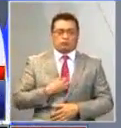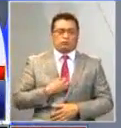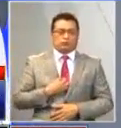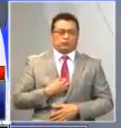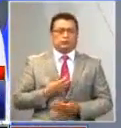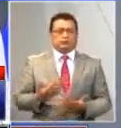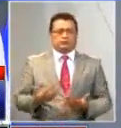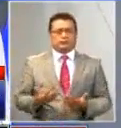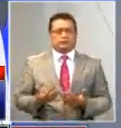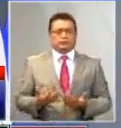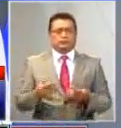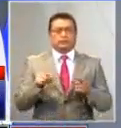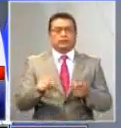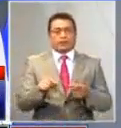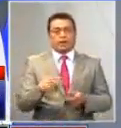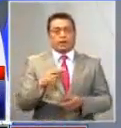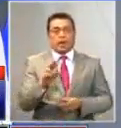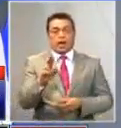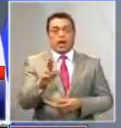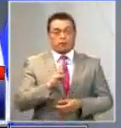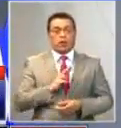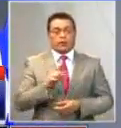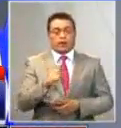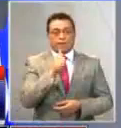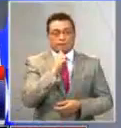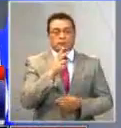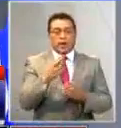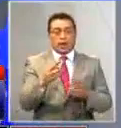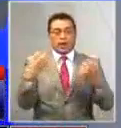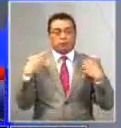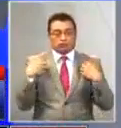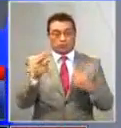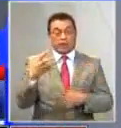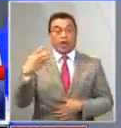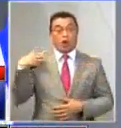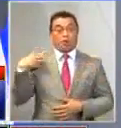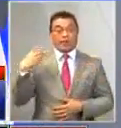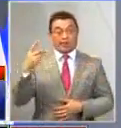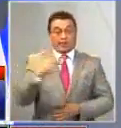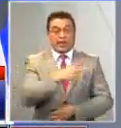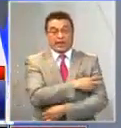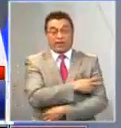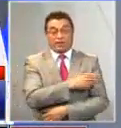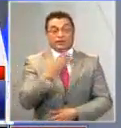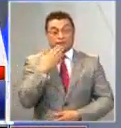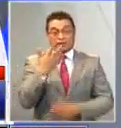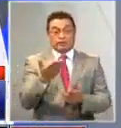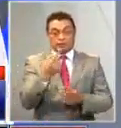vamos a preguntársela a los responsables de esta materia, particularmente al comandante en jefe, pero también al resto de los invitados,